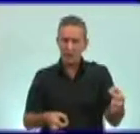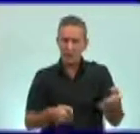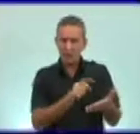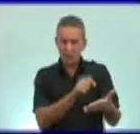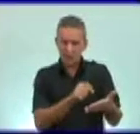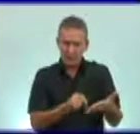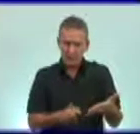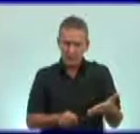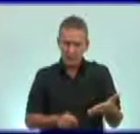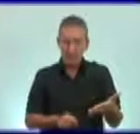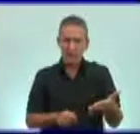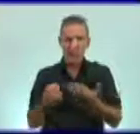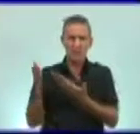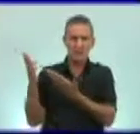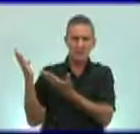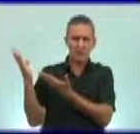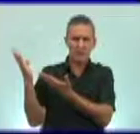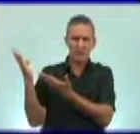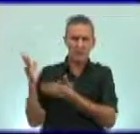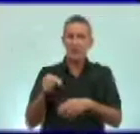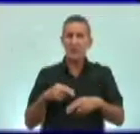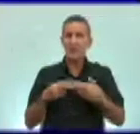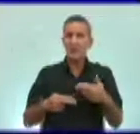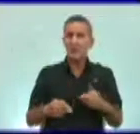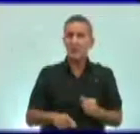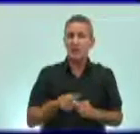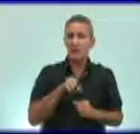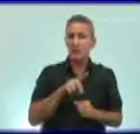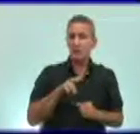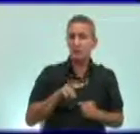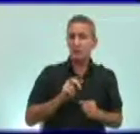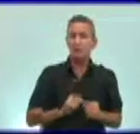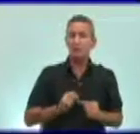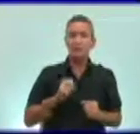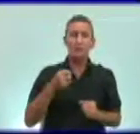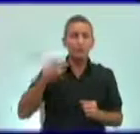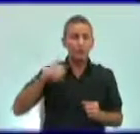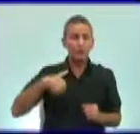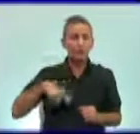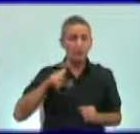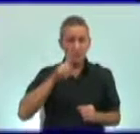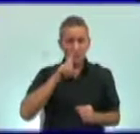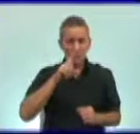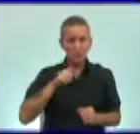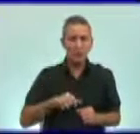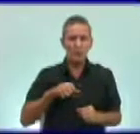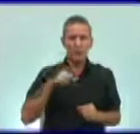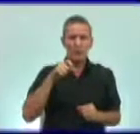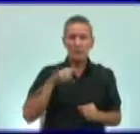Martín Pueyrredón, realizada el 12 de junio de 1818,